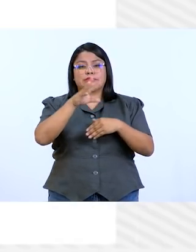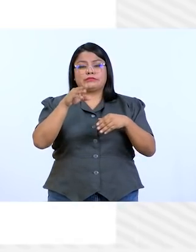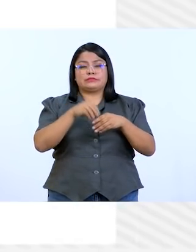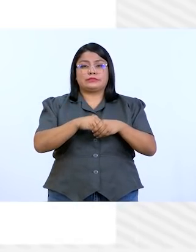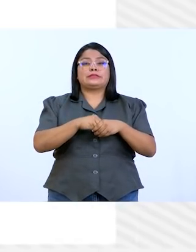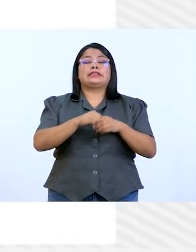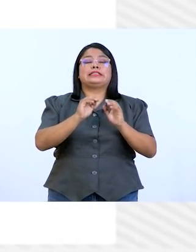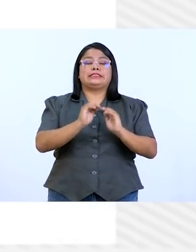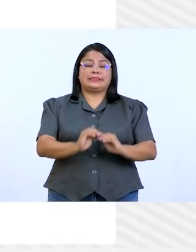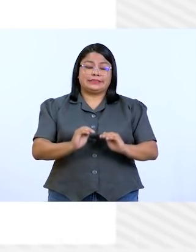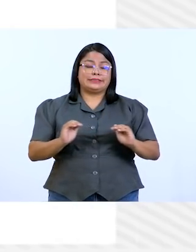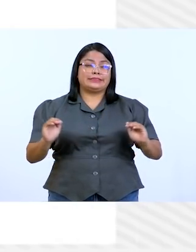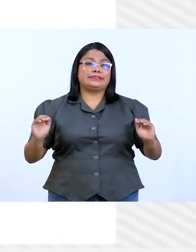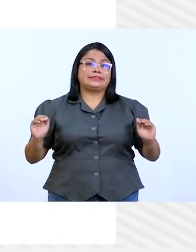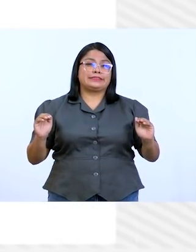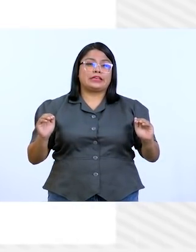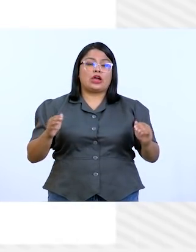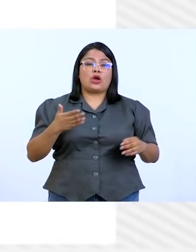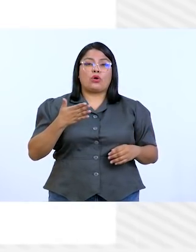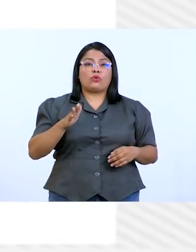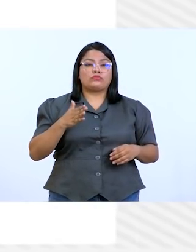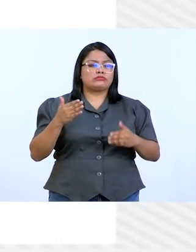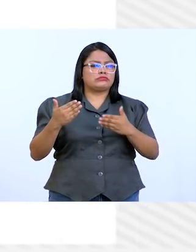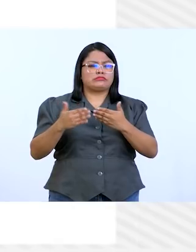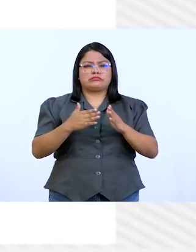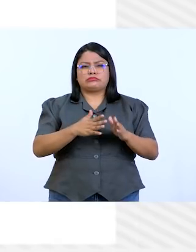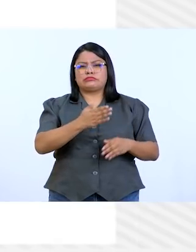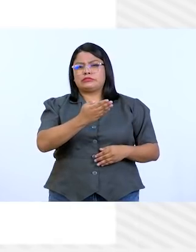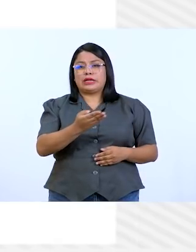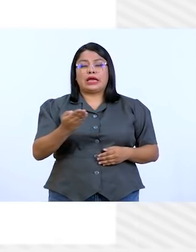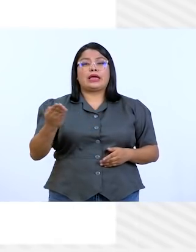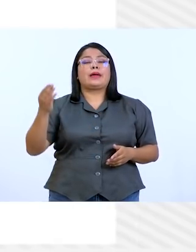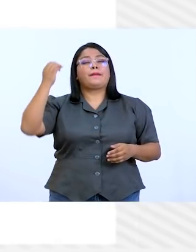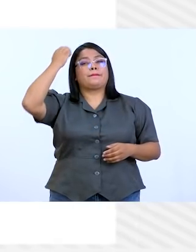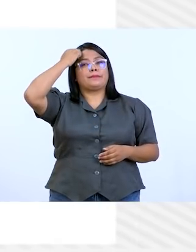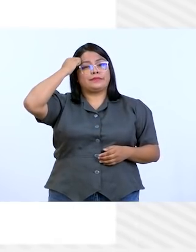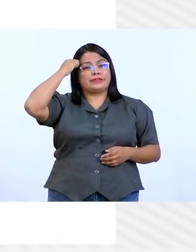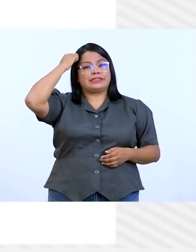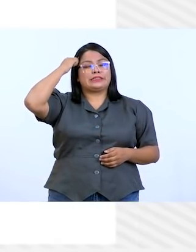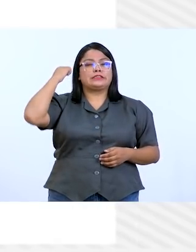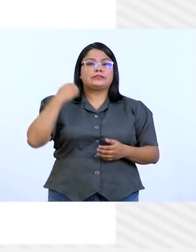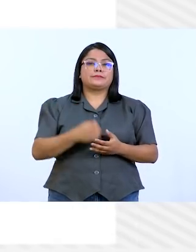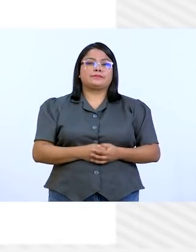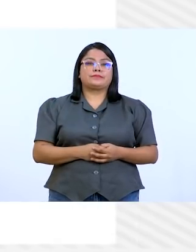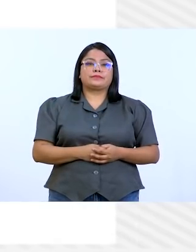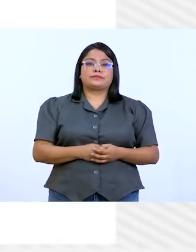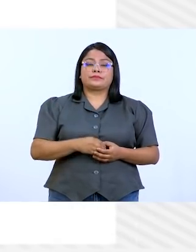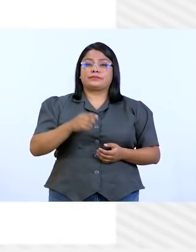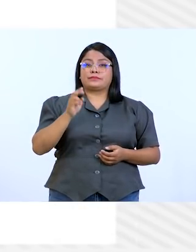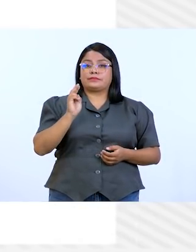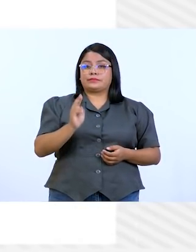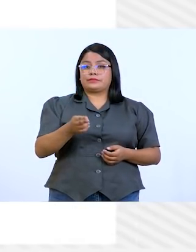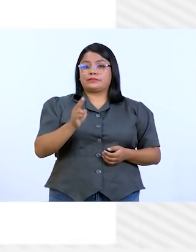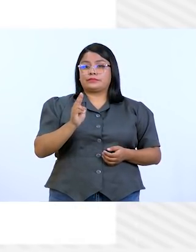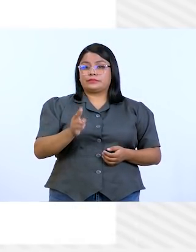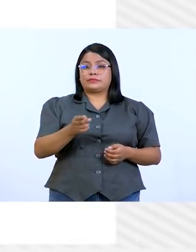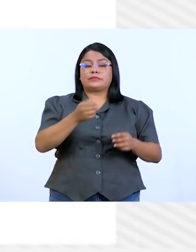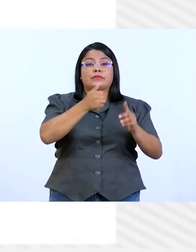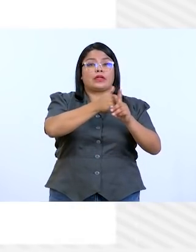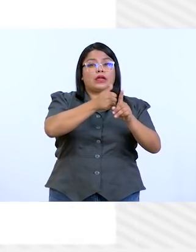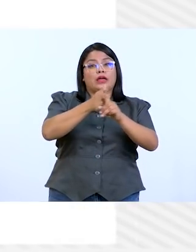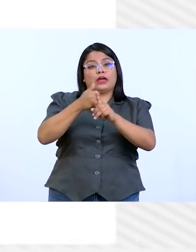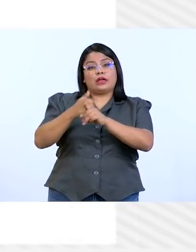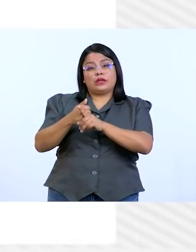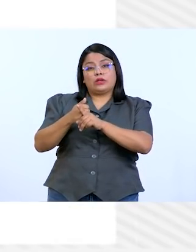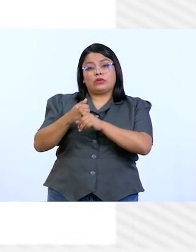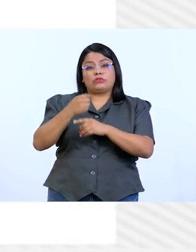desarrollo integral de los niños y niñas utilizando diversas herramientas para el aprendizaje. Asimismo, cada